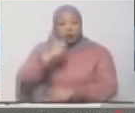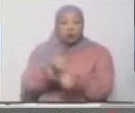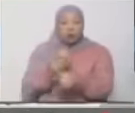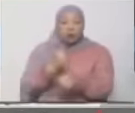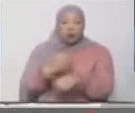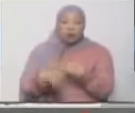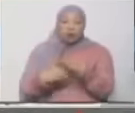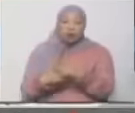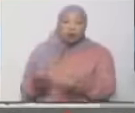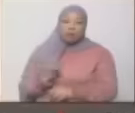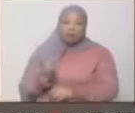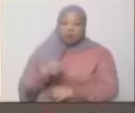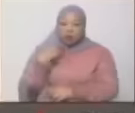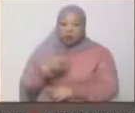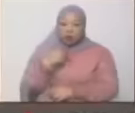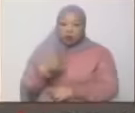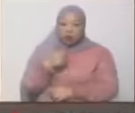Fernández.